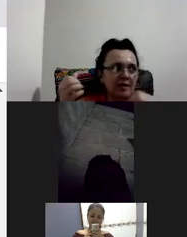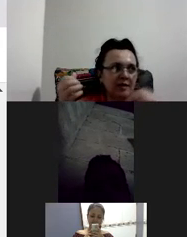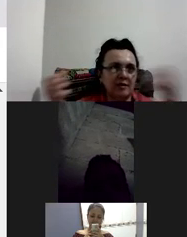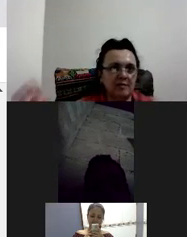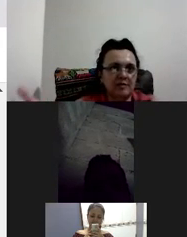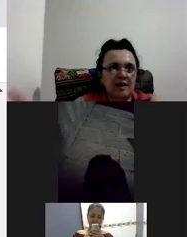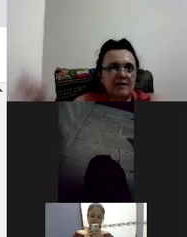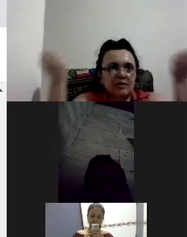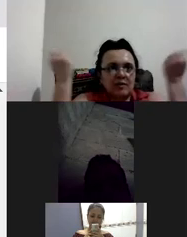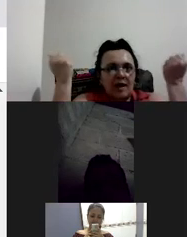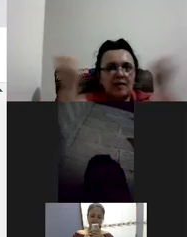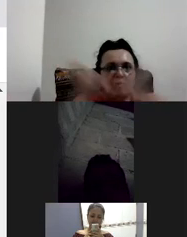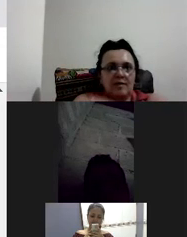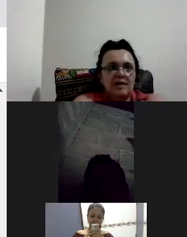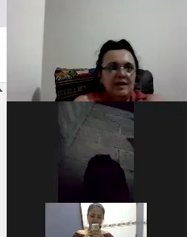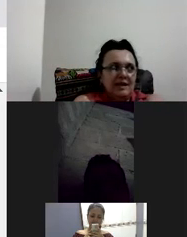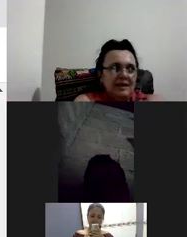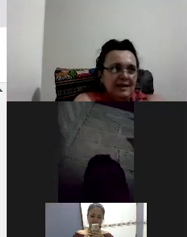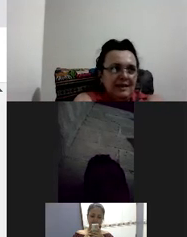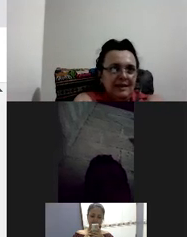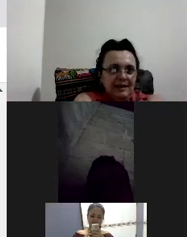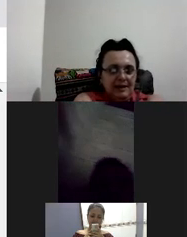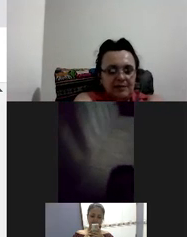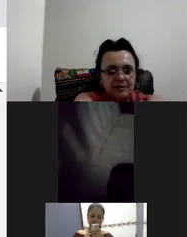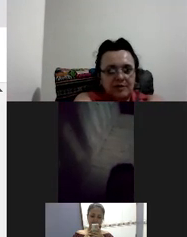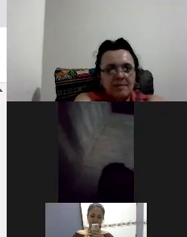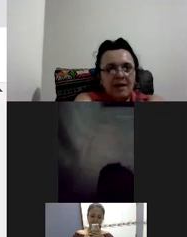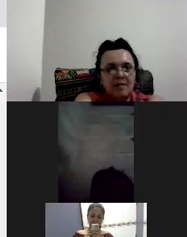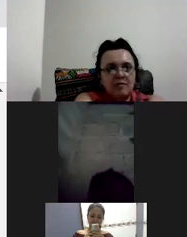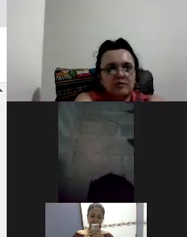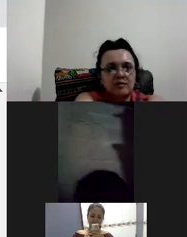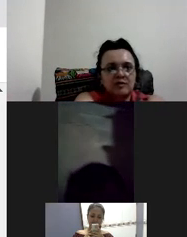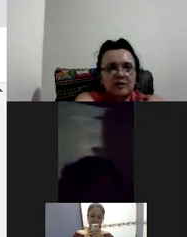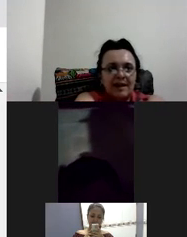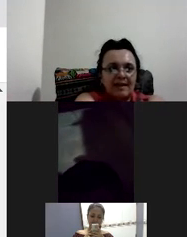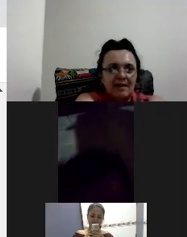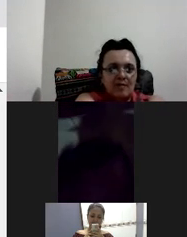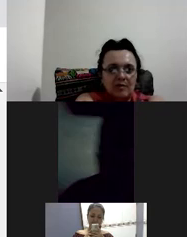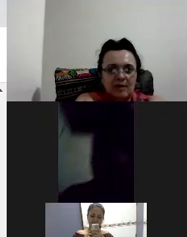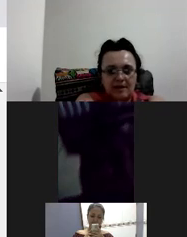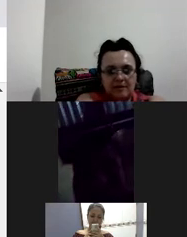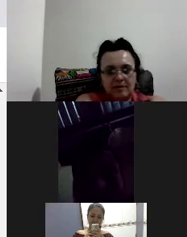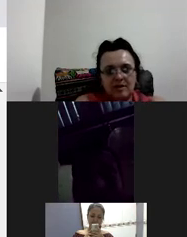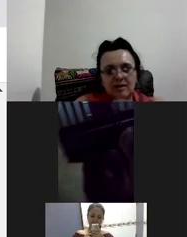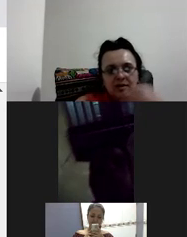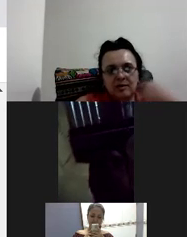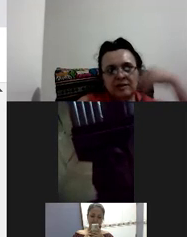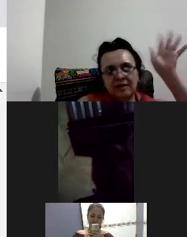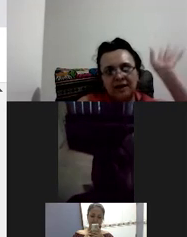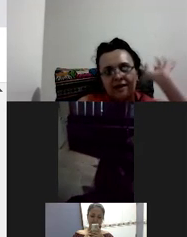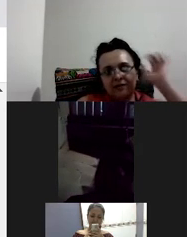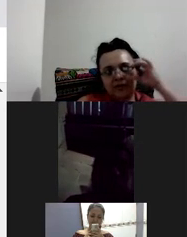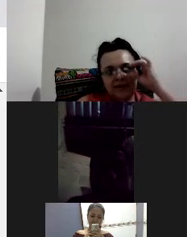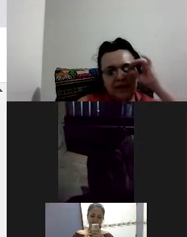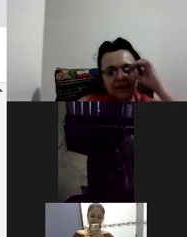como le digo, digamos, usted levantó algo y esforzó de más el músculo, entonces le queda como doliendo. O usted